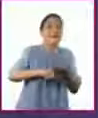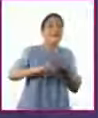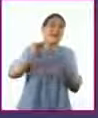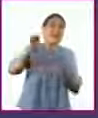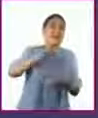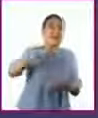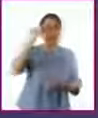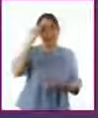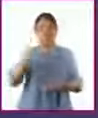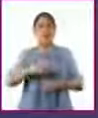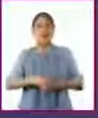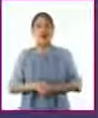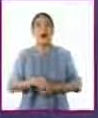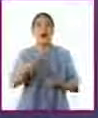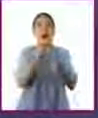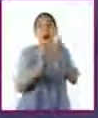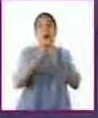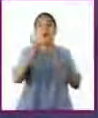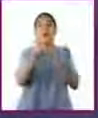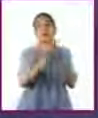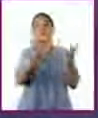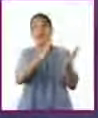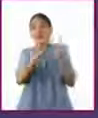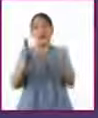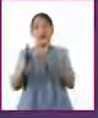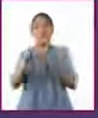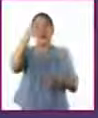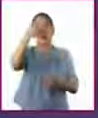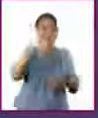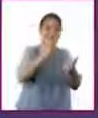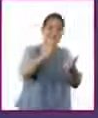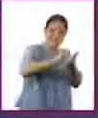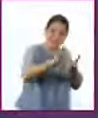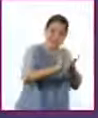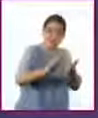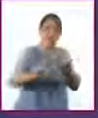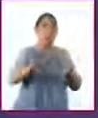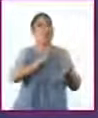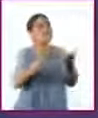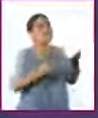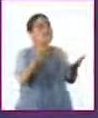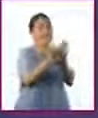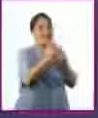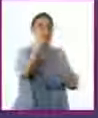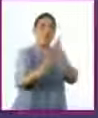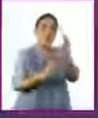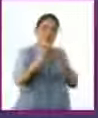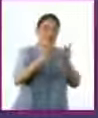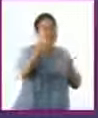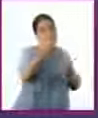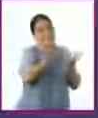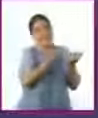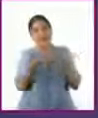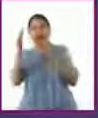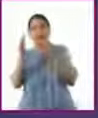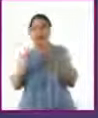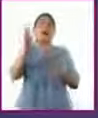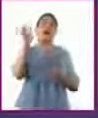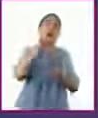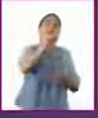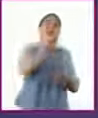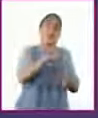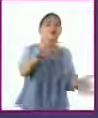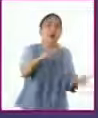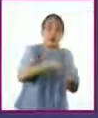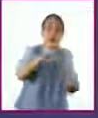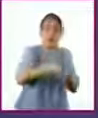en algunas bibliotecas hay que llenar ciertos formatos para poder solicitar a préstamo los libros o para fotocopiarlos. O